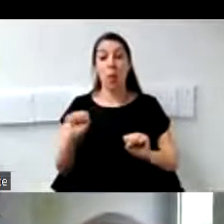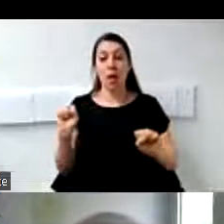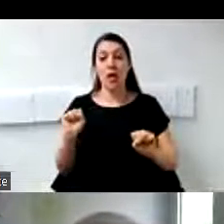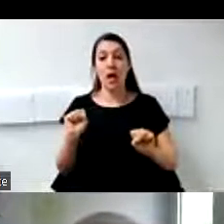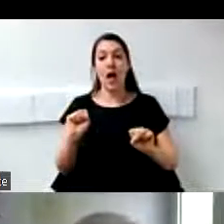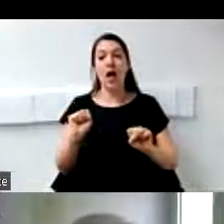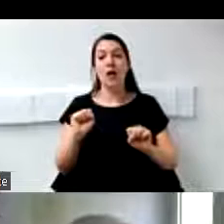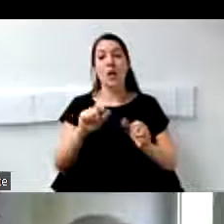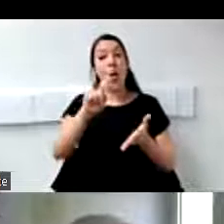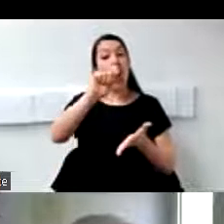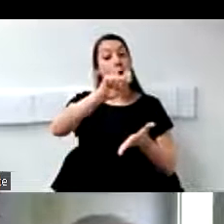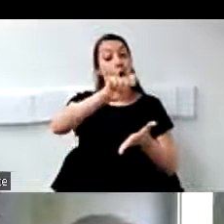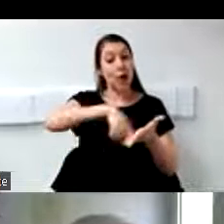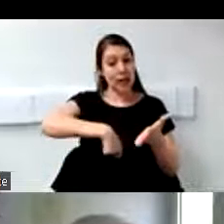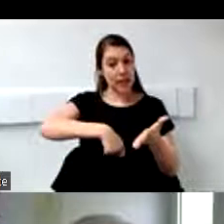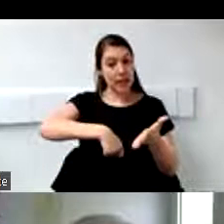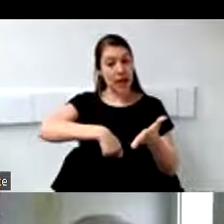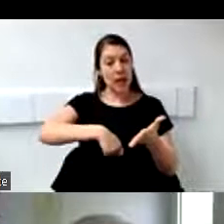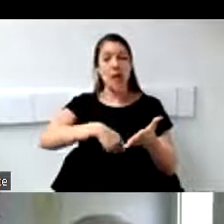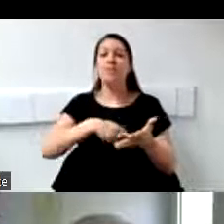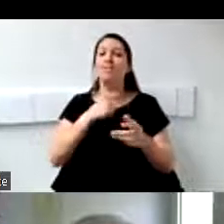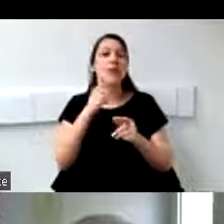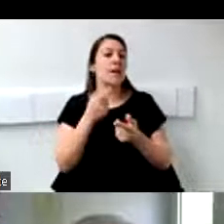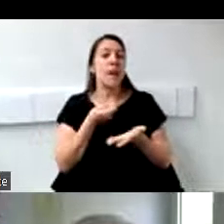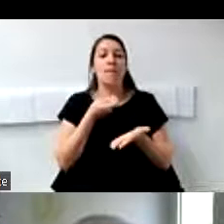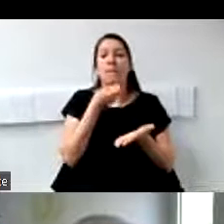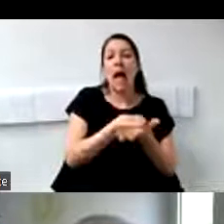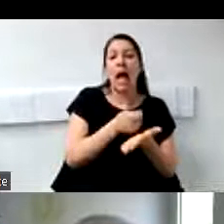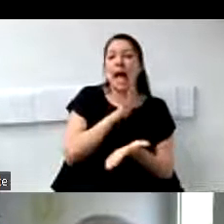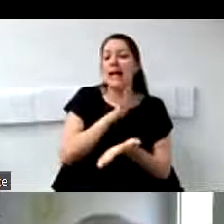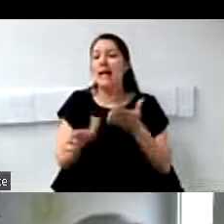o no sé si es honorario o no, pero se le va a contratar